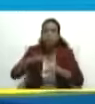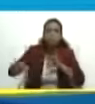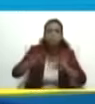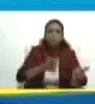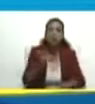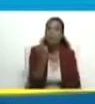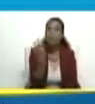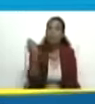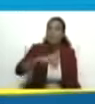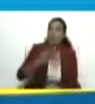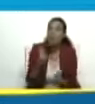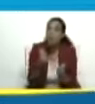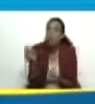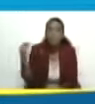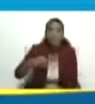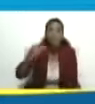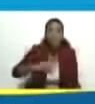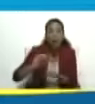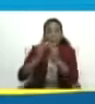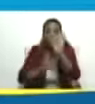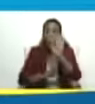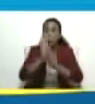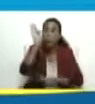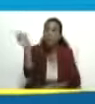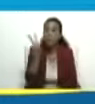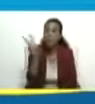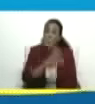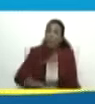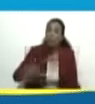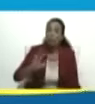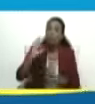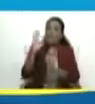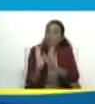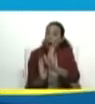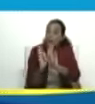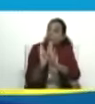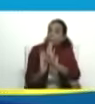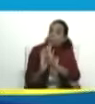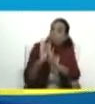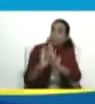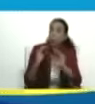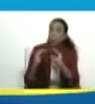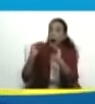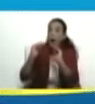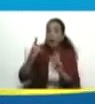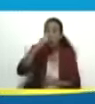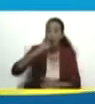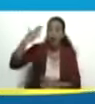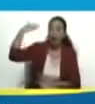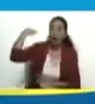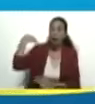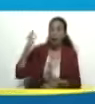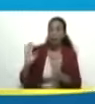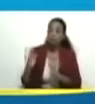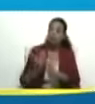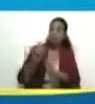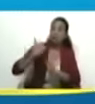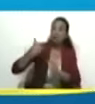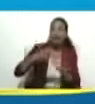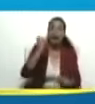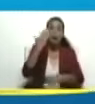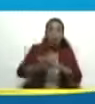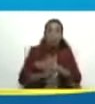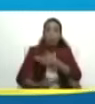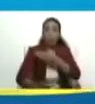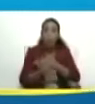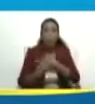Todavía falta mucho, mucho para recuperar al país en los niveles que tuvimos previo a las sanciones,